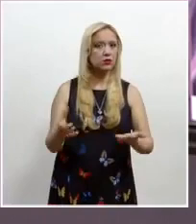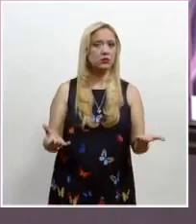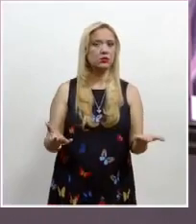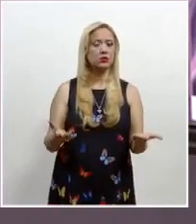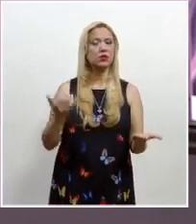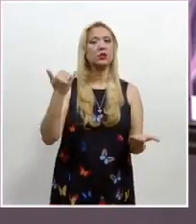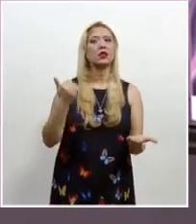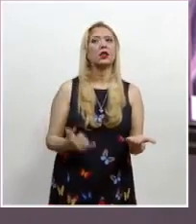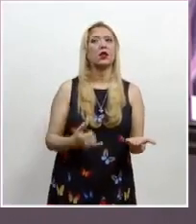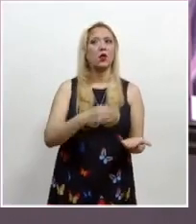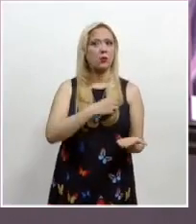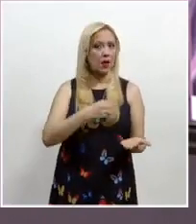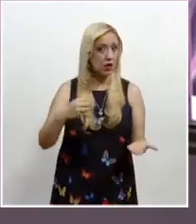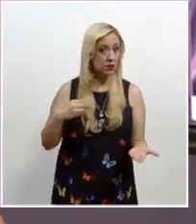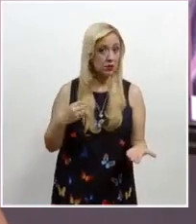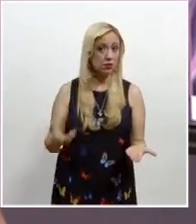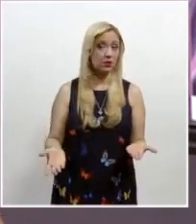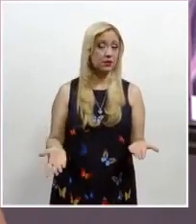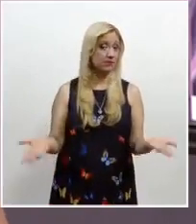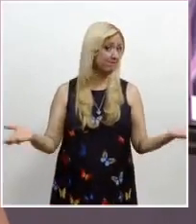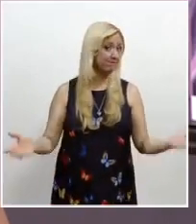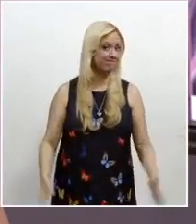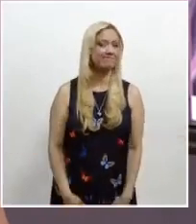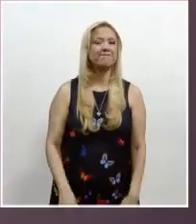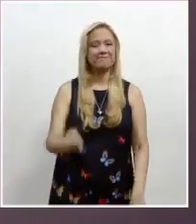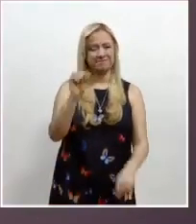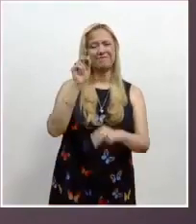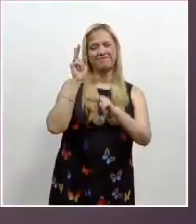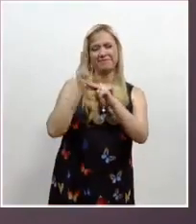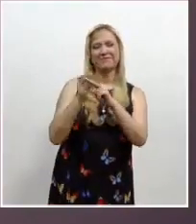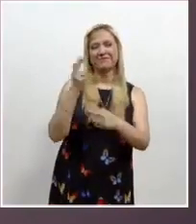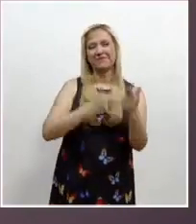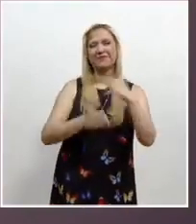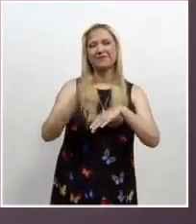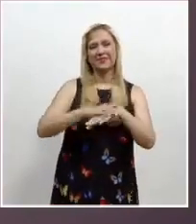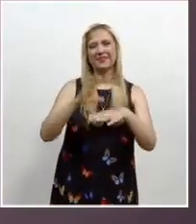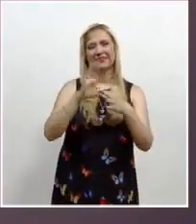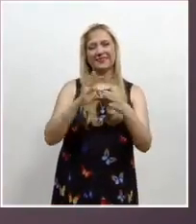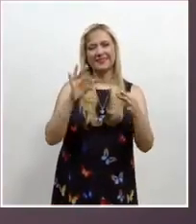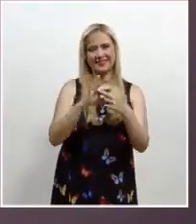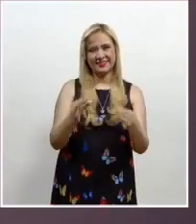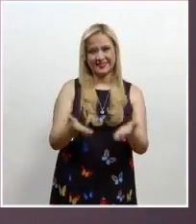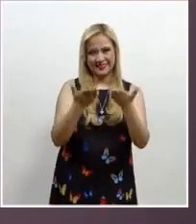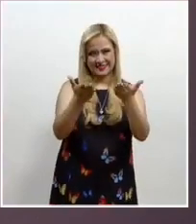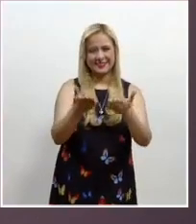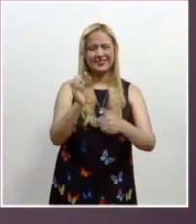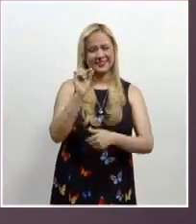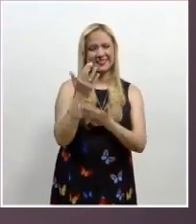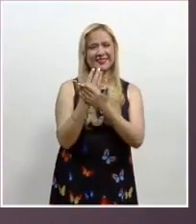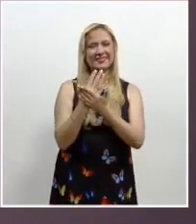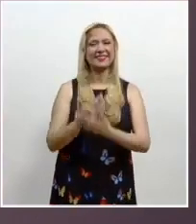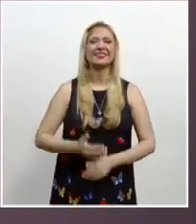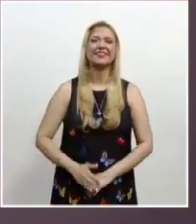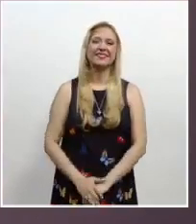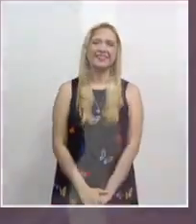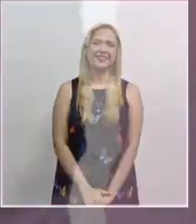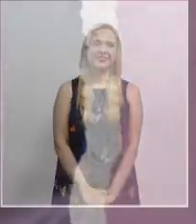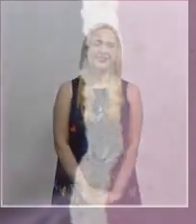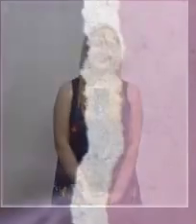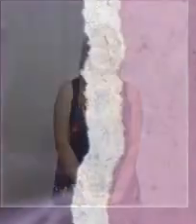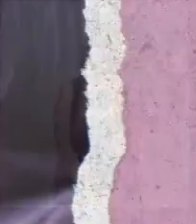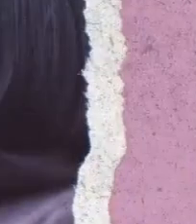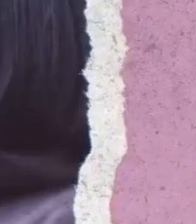cuanto a las obligaciones, sin duda alguna. Vamos a hacer una pausa y regresamos con más comentarios sobre este tema. No se vayan.